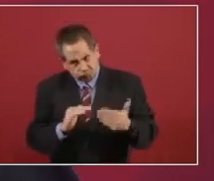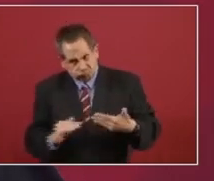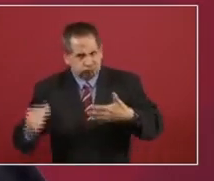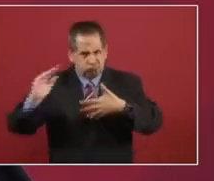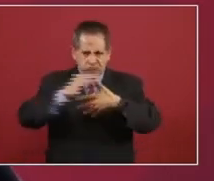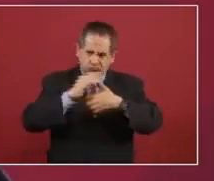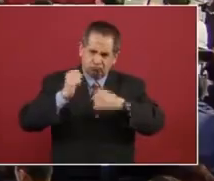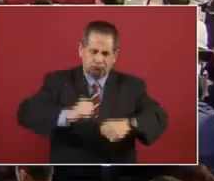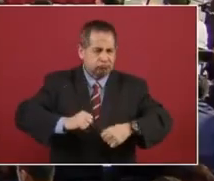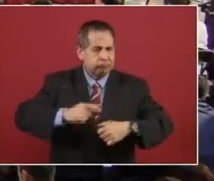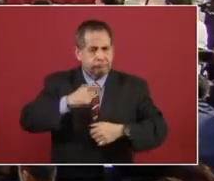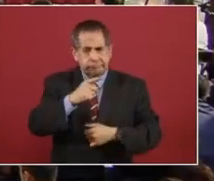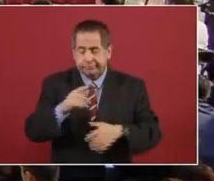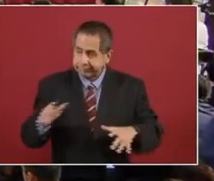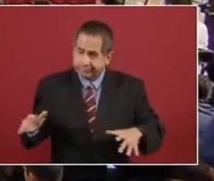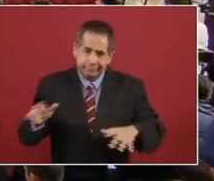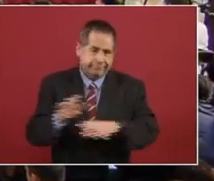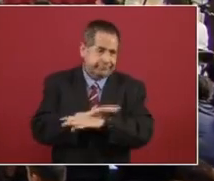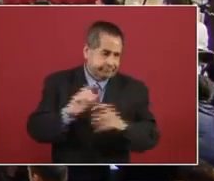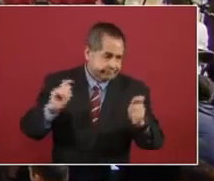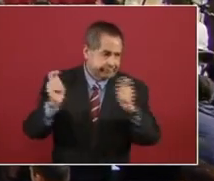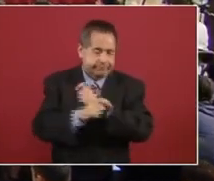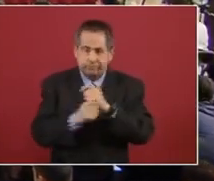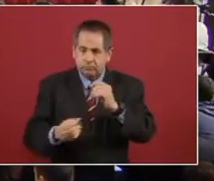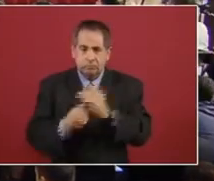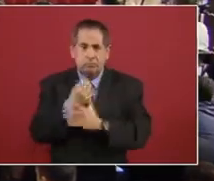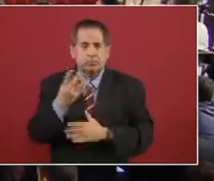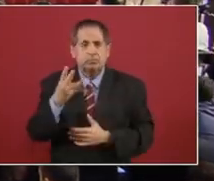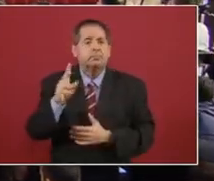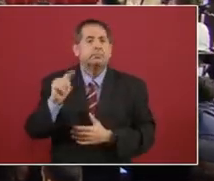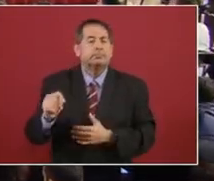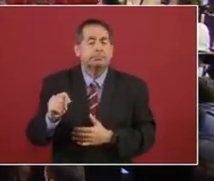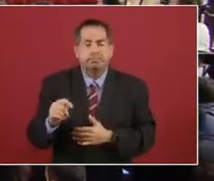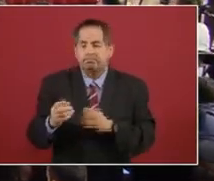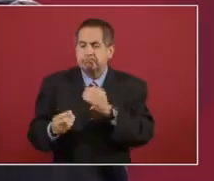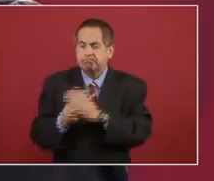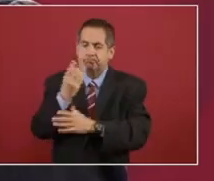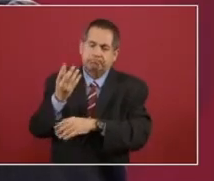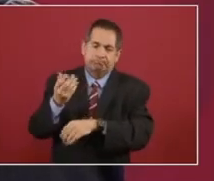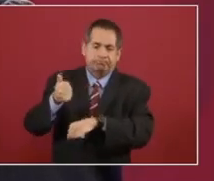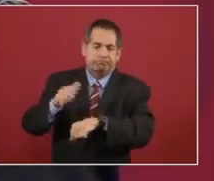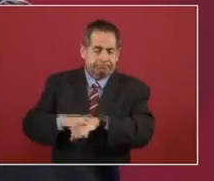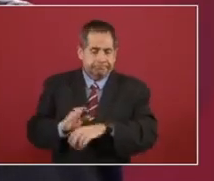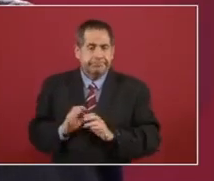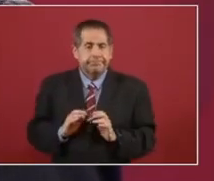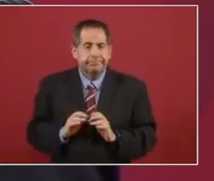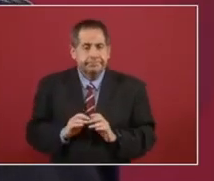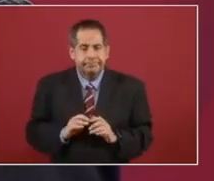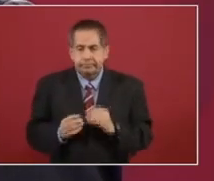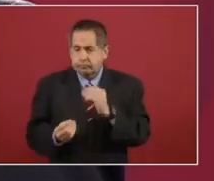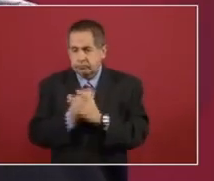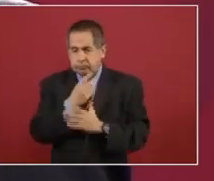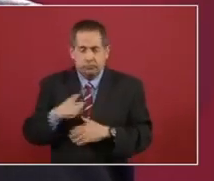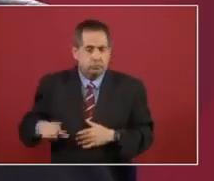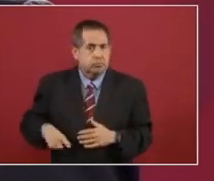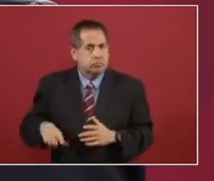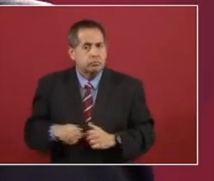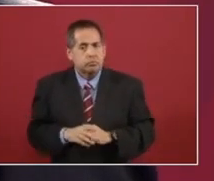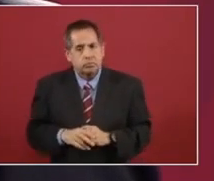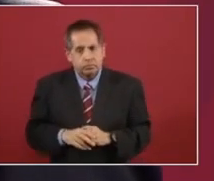es un cambio la nueva administración, en el nuevo